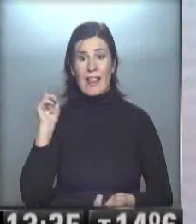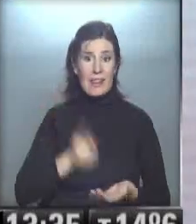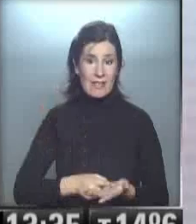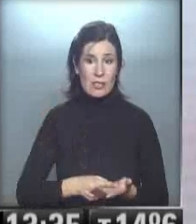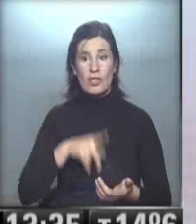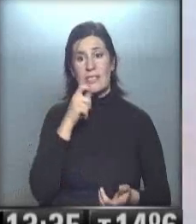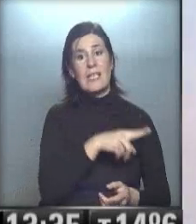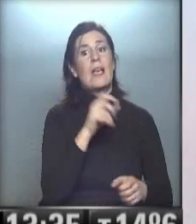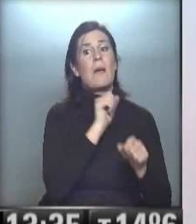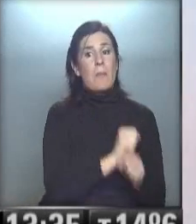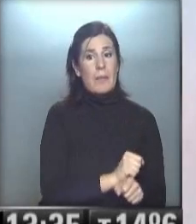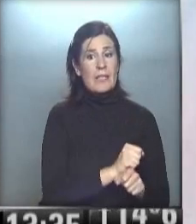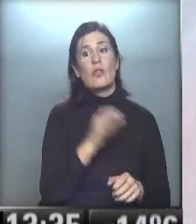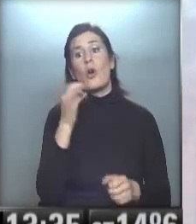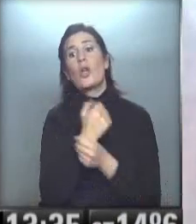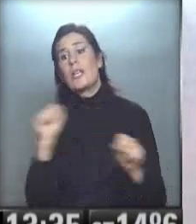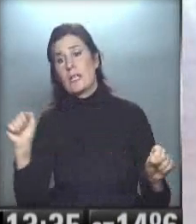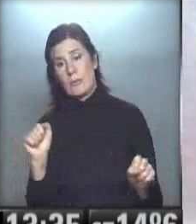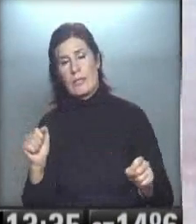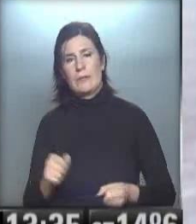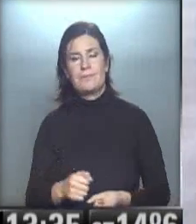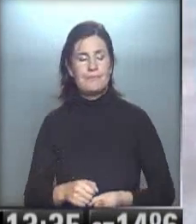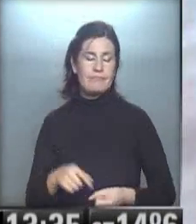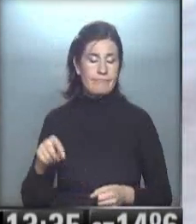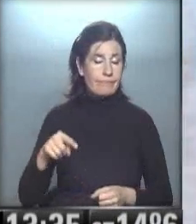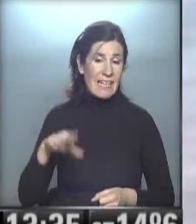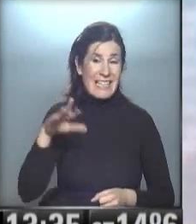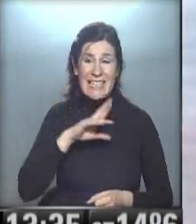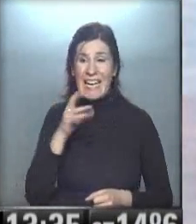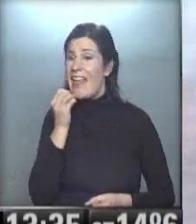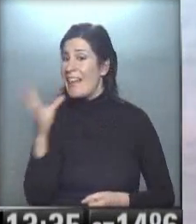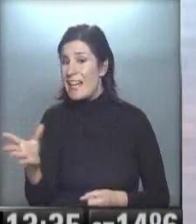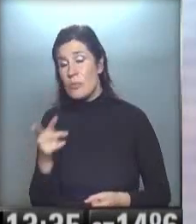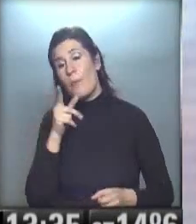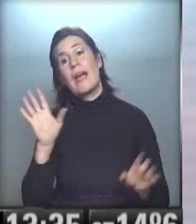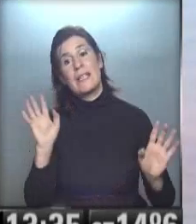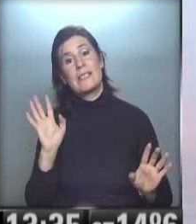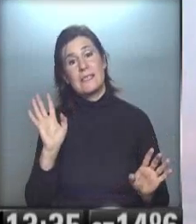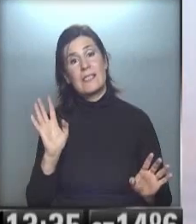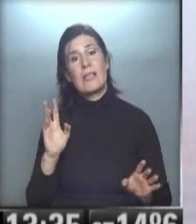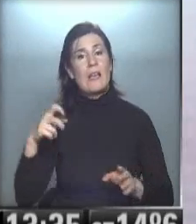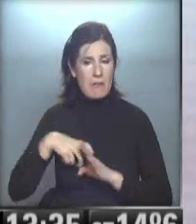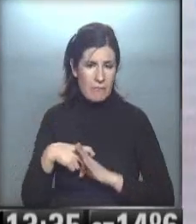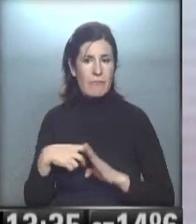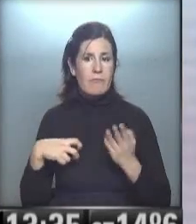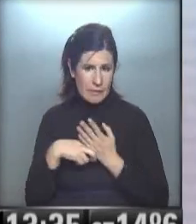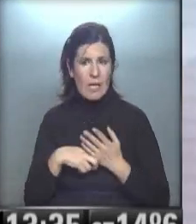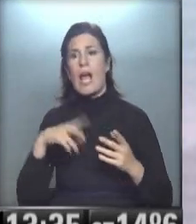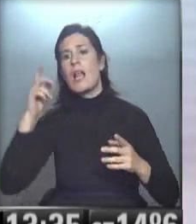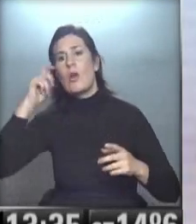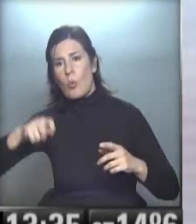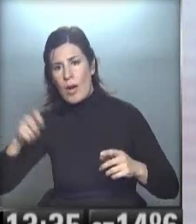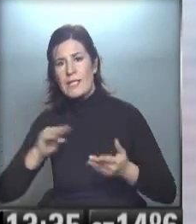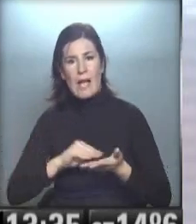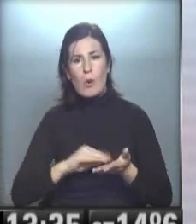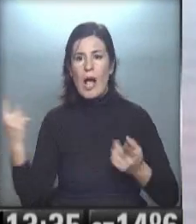da la prisión preventiva o si lo libera. Todo indica, después de este testimonio en Cámara Gesell, en el que estuvieron fiscal, juez, partes, que fue